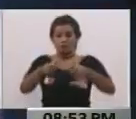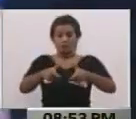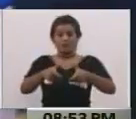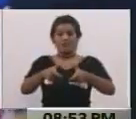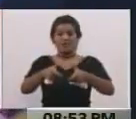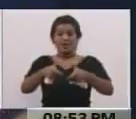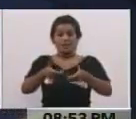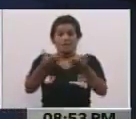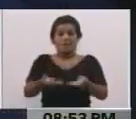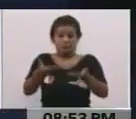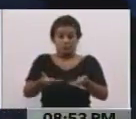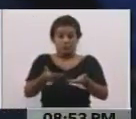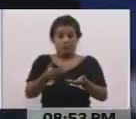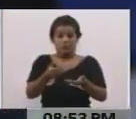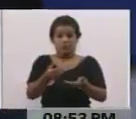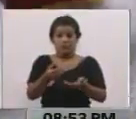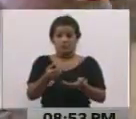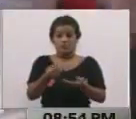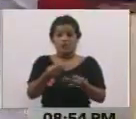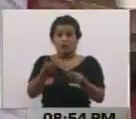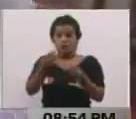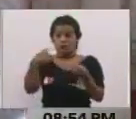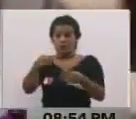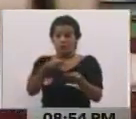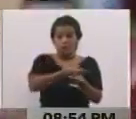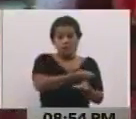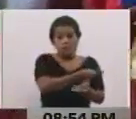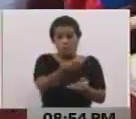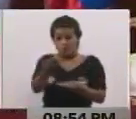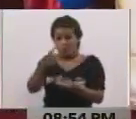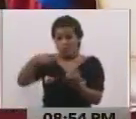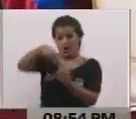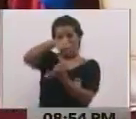agarra y da una vuelta y lo